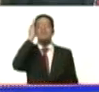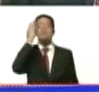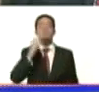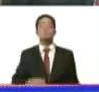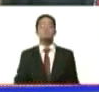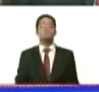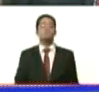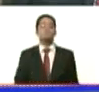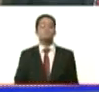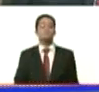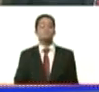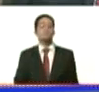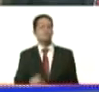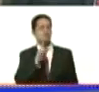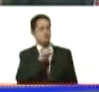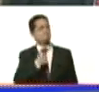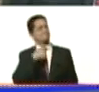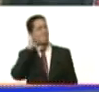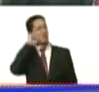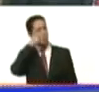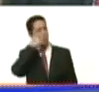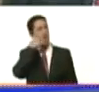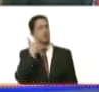como de manera espontánea, natural,